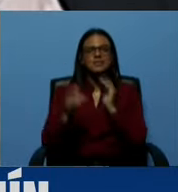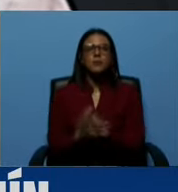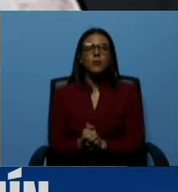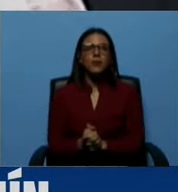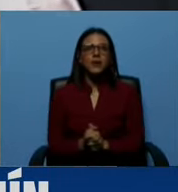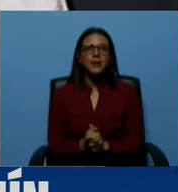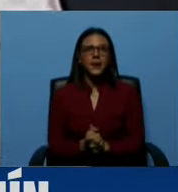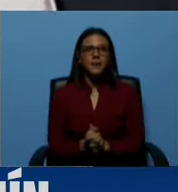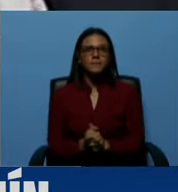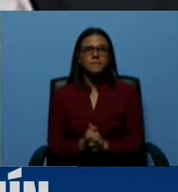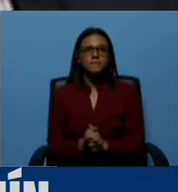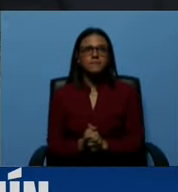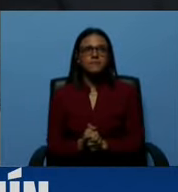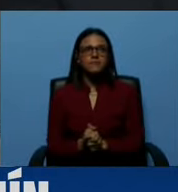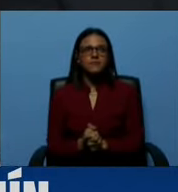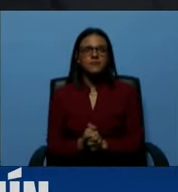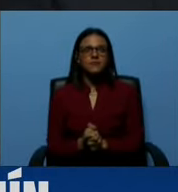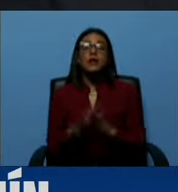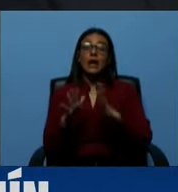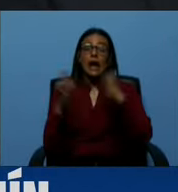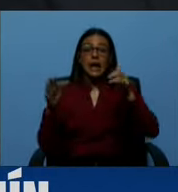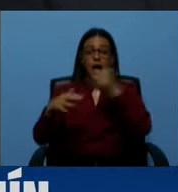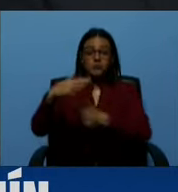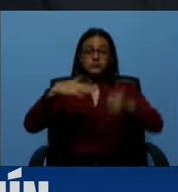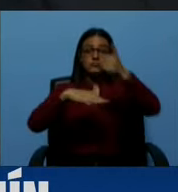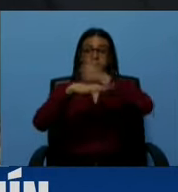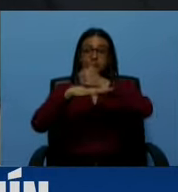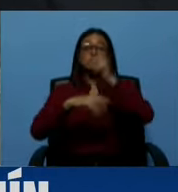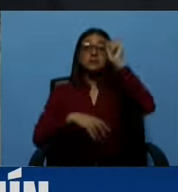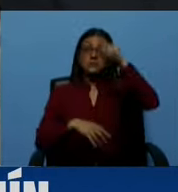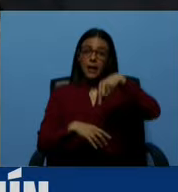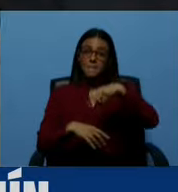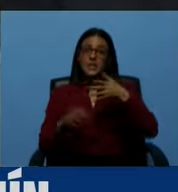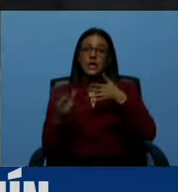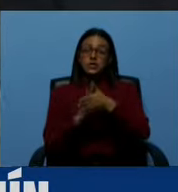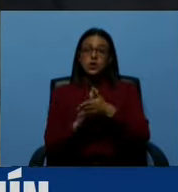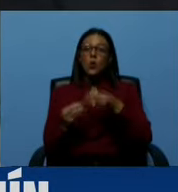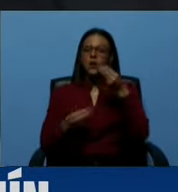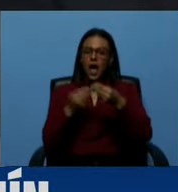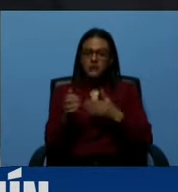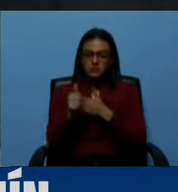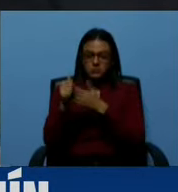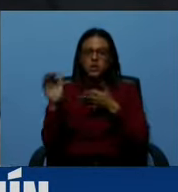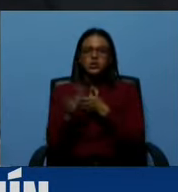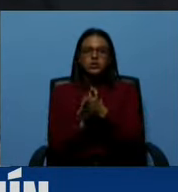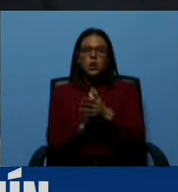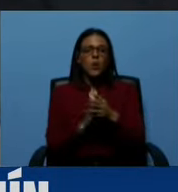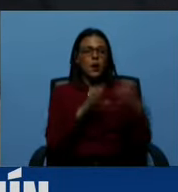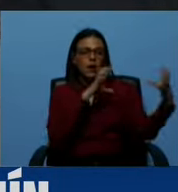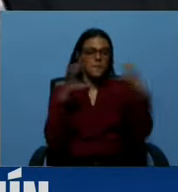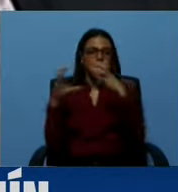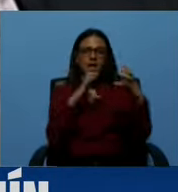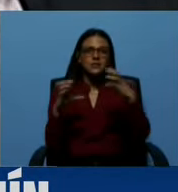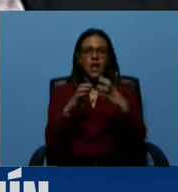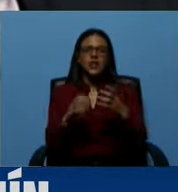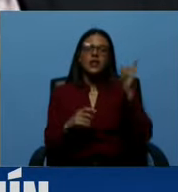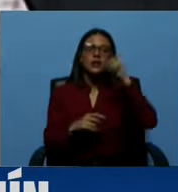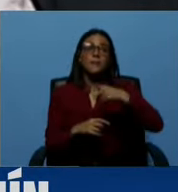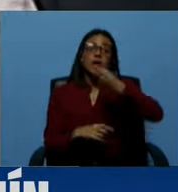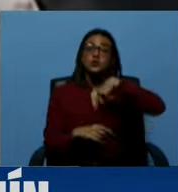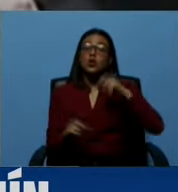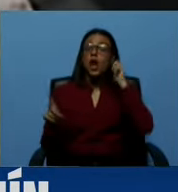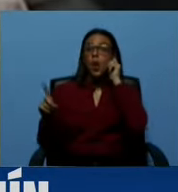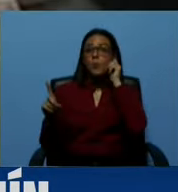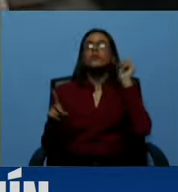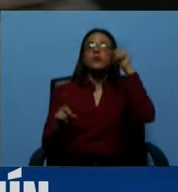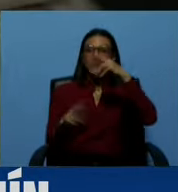Bolívar, a nuestro gran Ayacucho, que bueno, encarnó las batallas por los libertadores. Y nosotros también, como mujer,